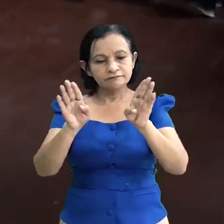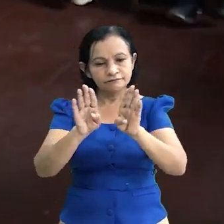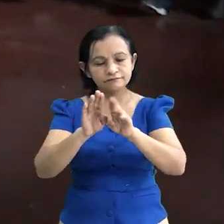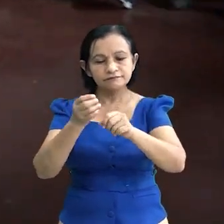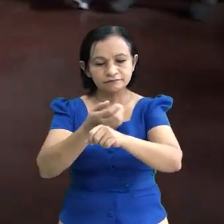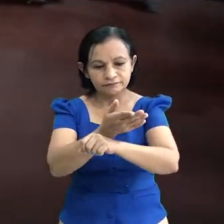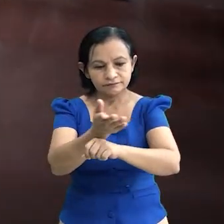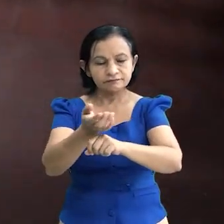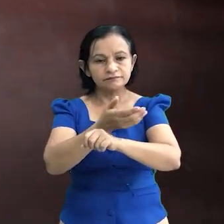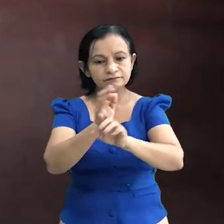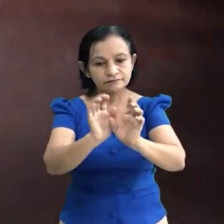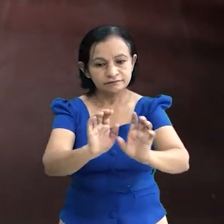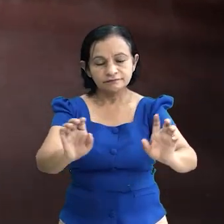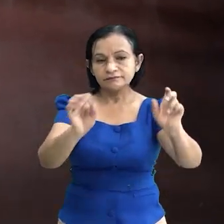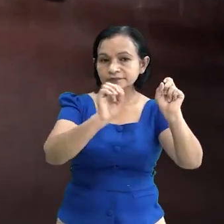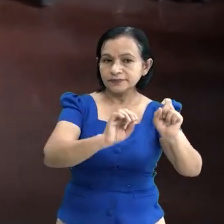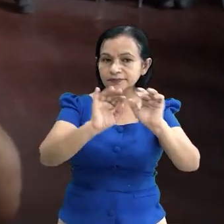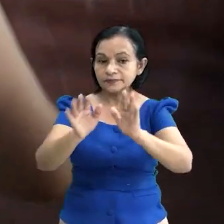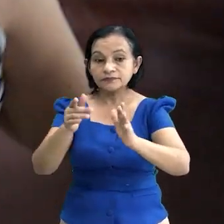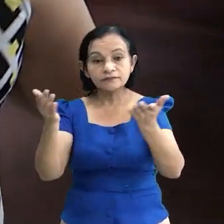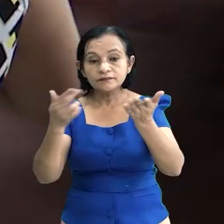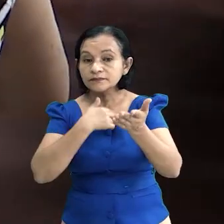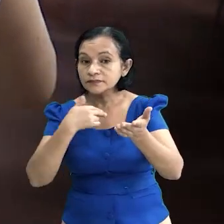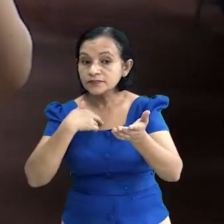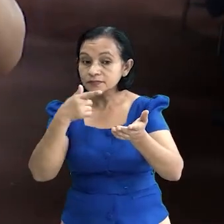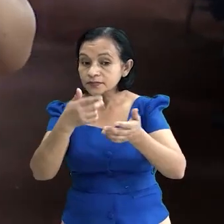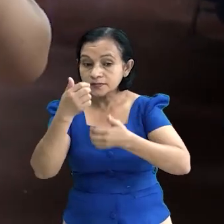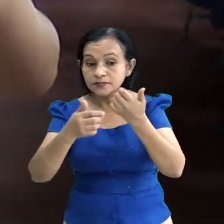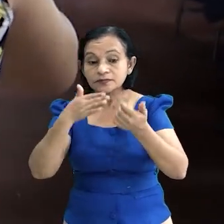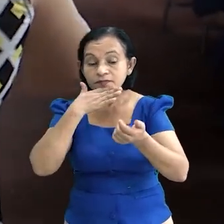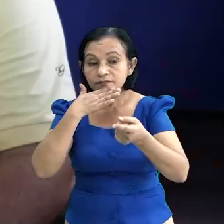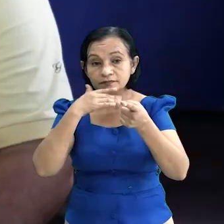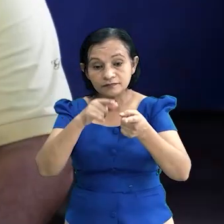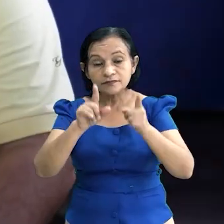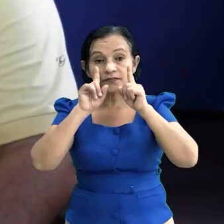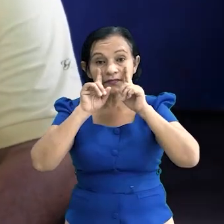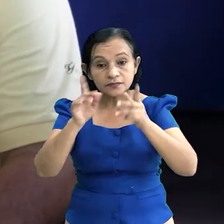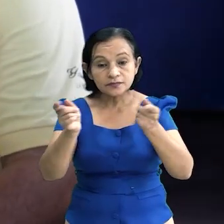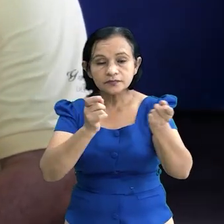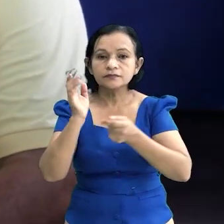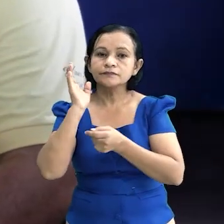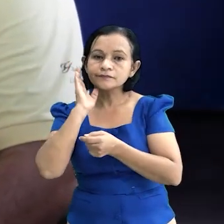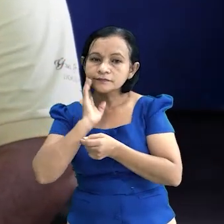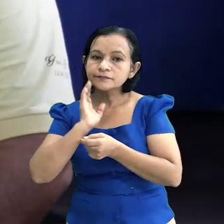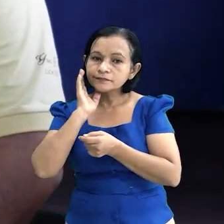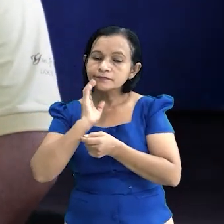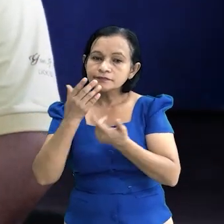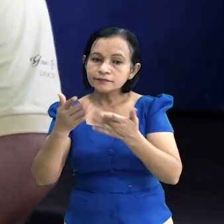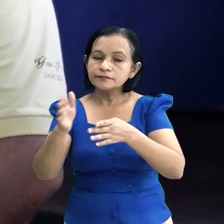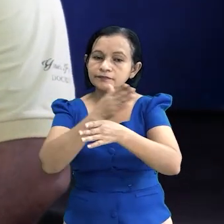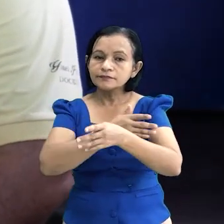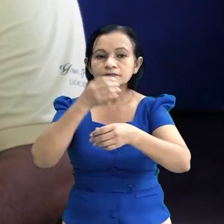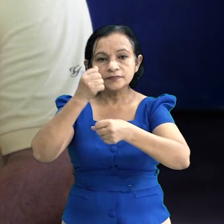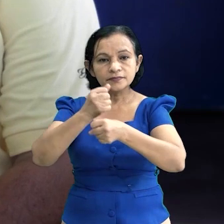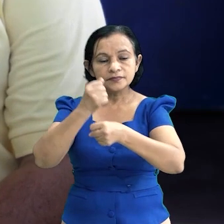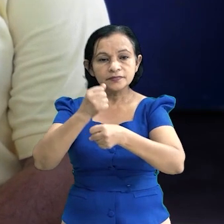concientizando a los niños y a las niñas el cómo actuar durante una amenaza. Ya hemos tenido la experiencia. Ya hemos